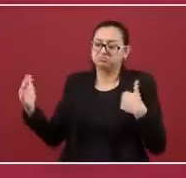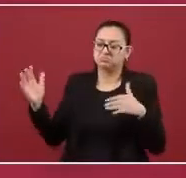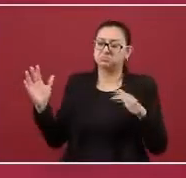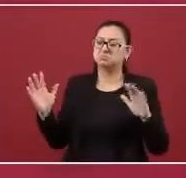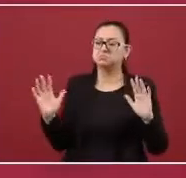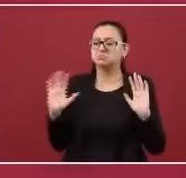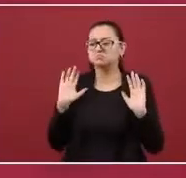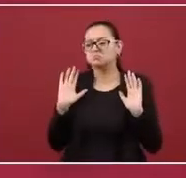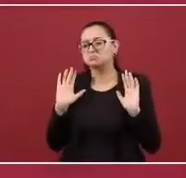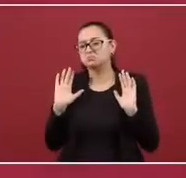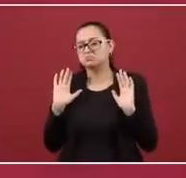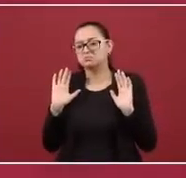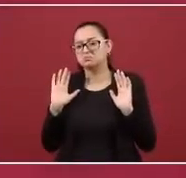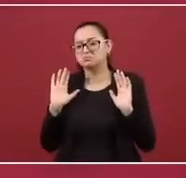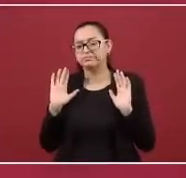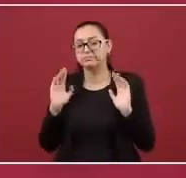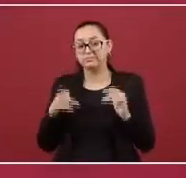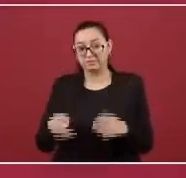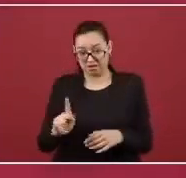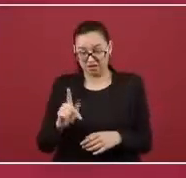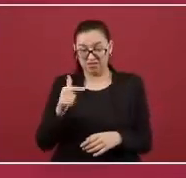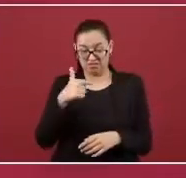vamos a promover, ¿sí?